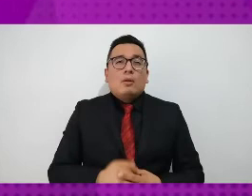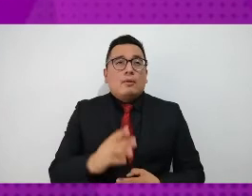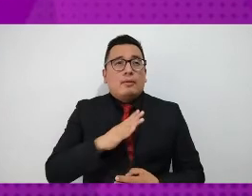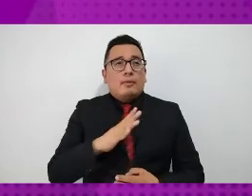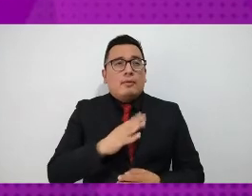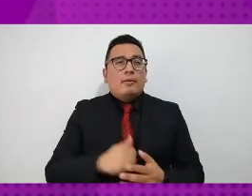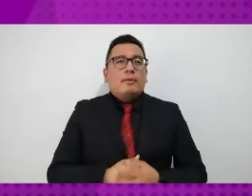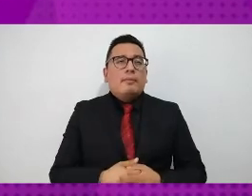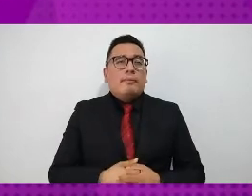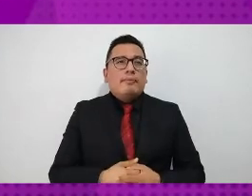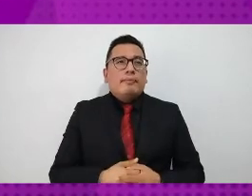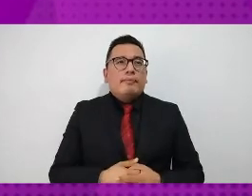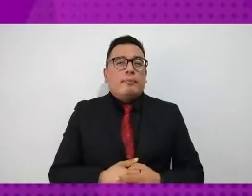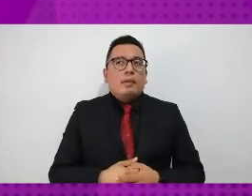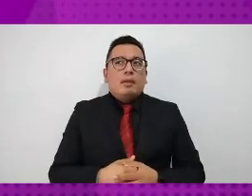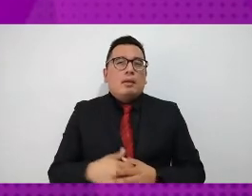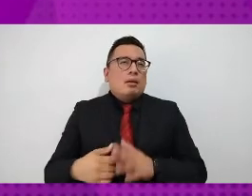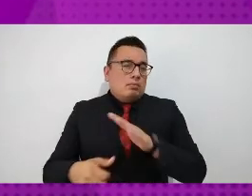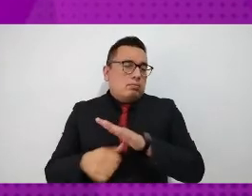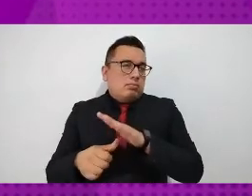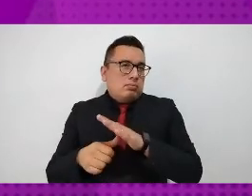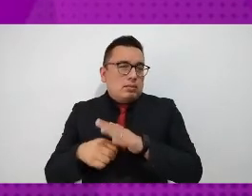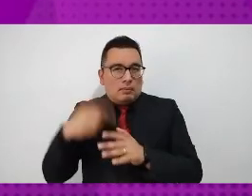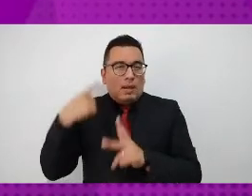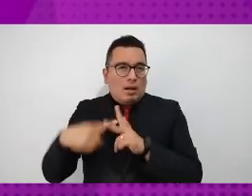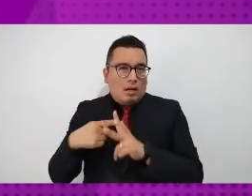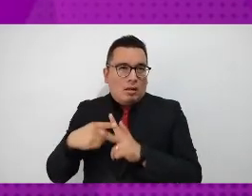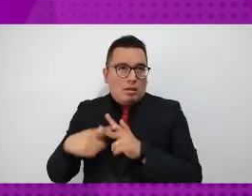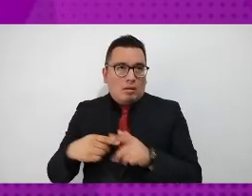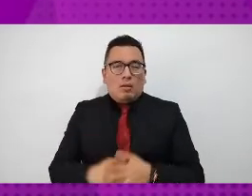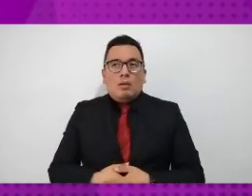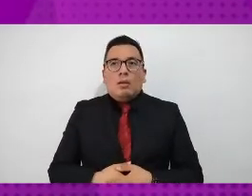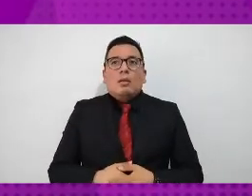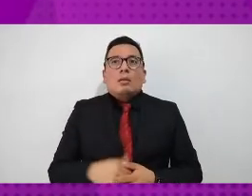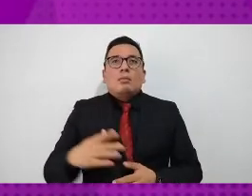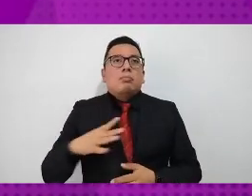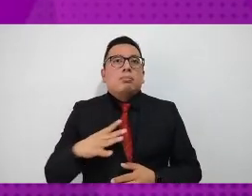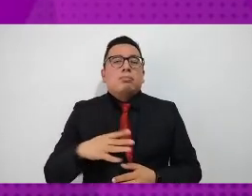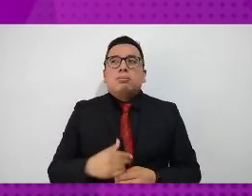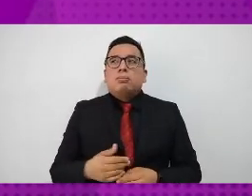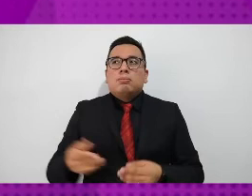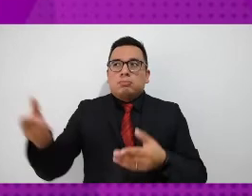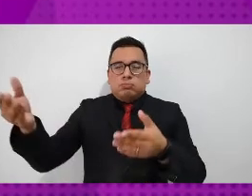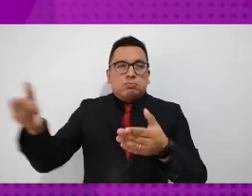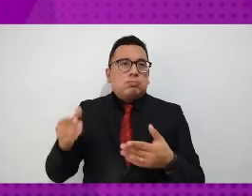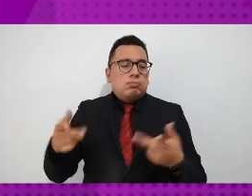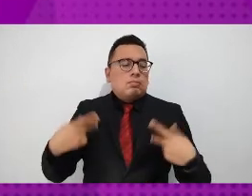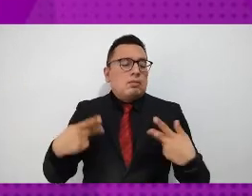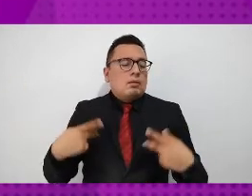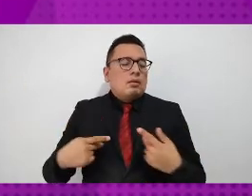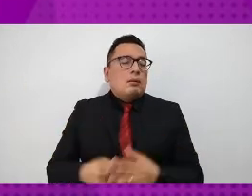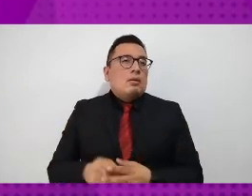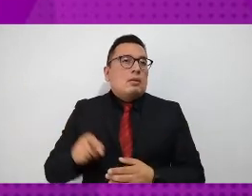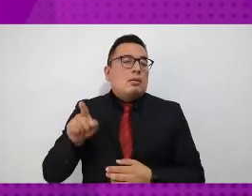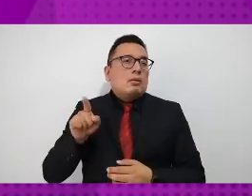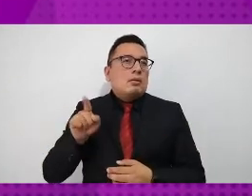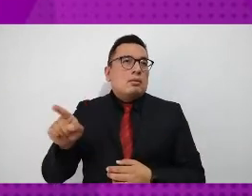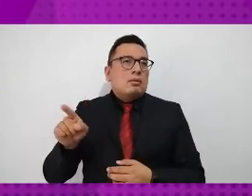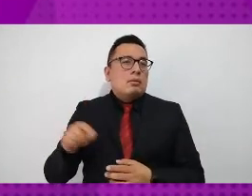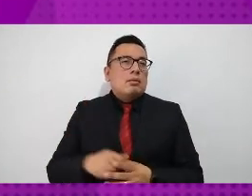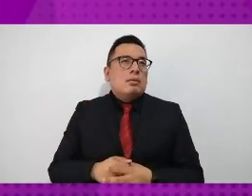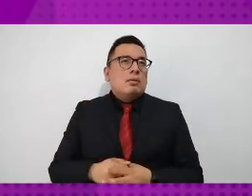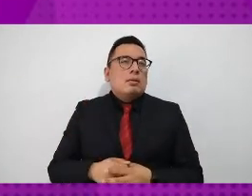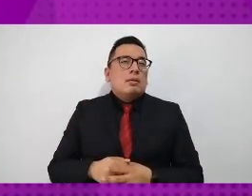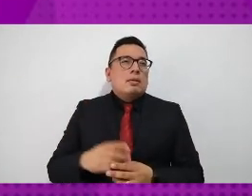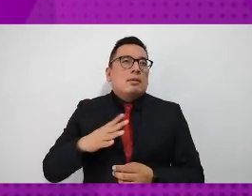la una una mesa de escrutinio y cómputo donde llegaron los votos de hidalguenses al exterior de